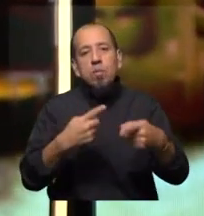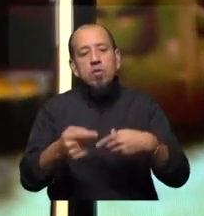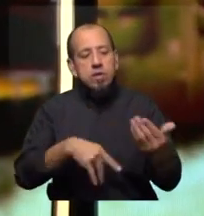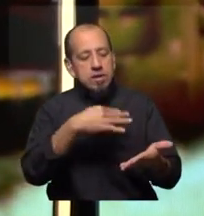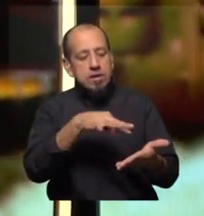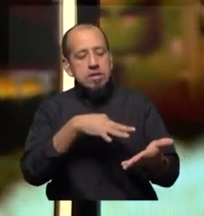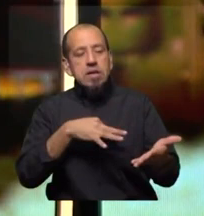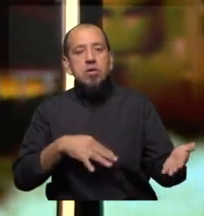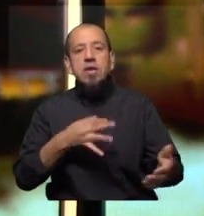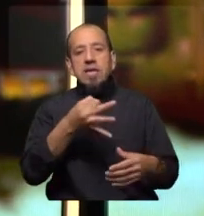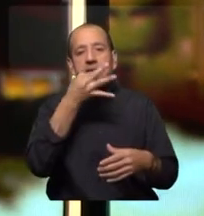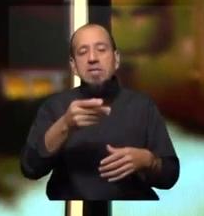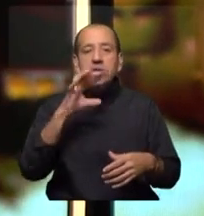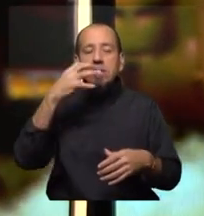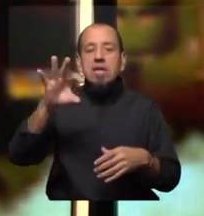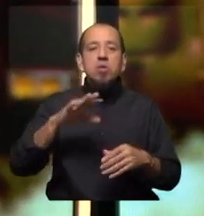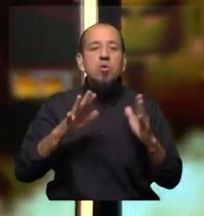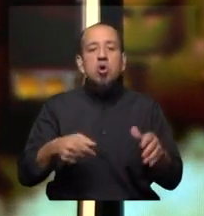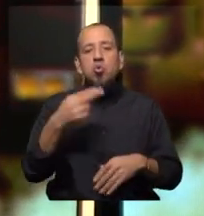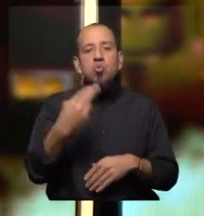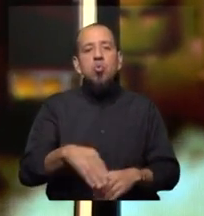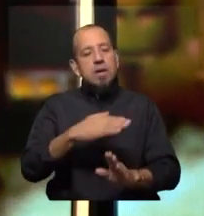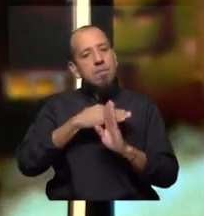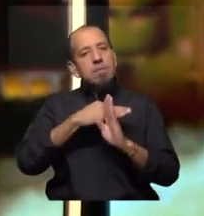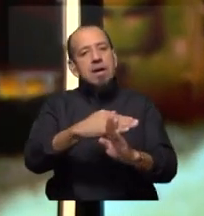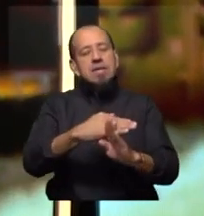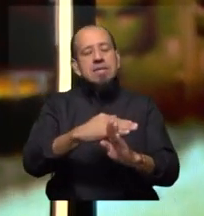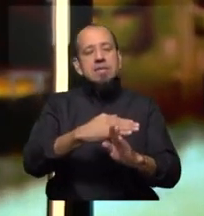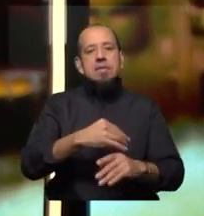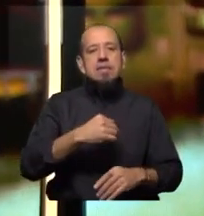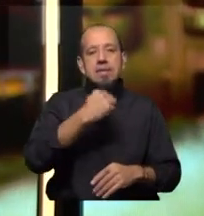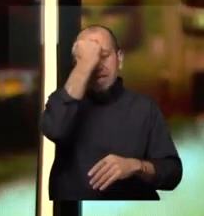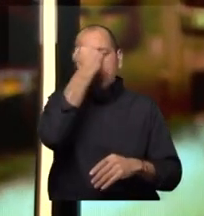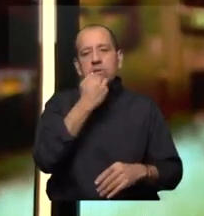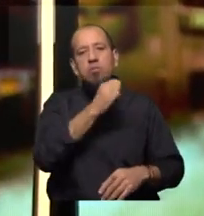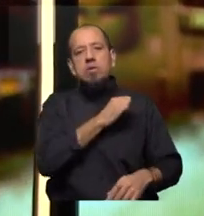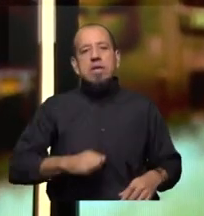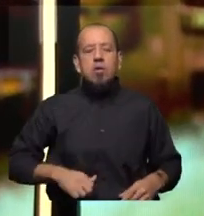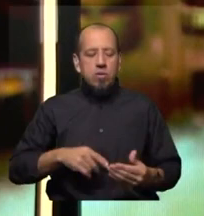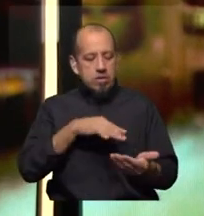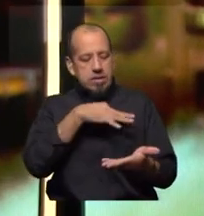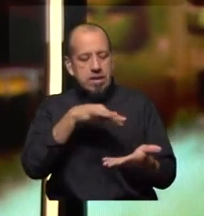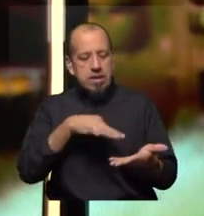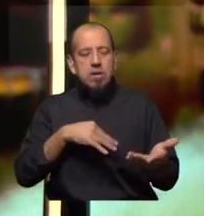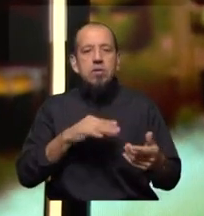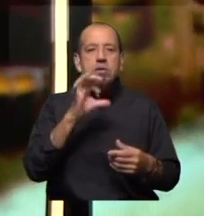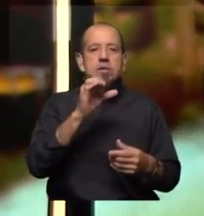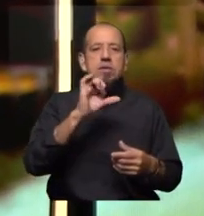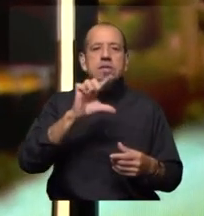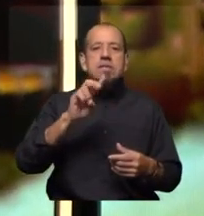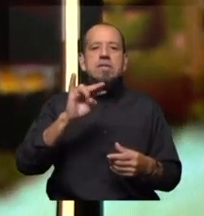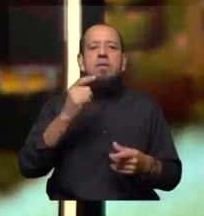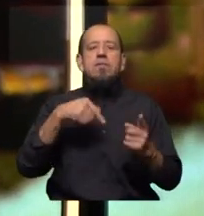ese libro y seguimos gritando muy fuerte nunca más terrorismo de estado les Leo de Silvia peiru